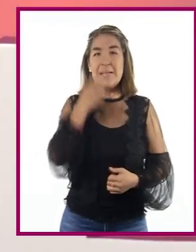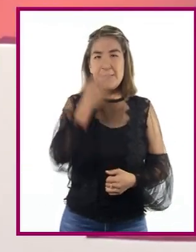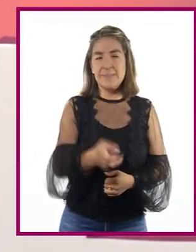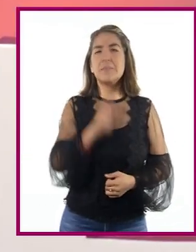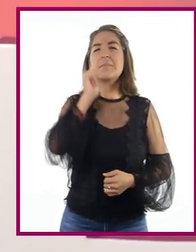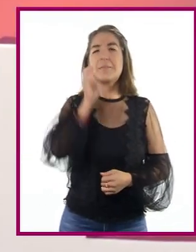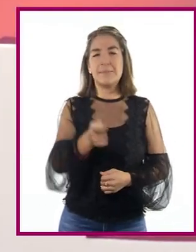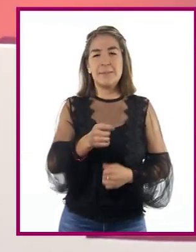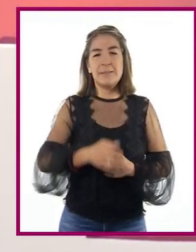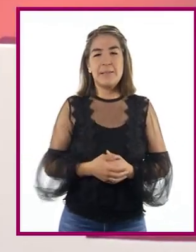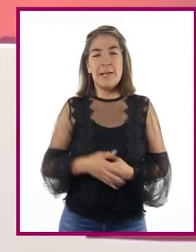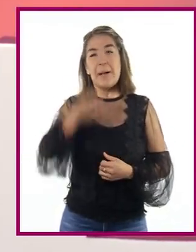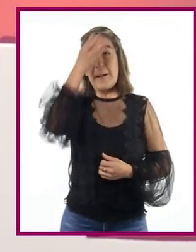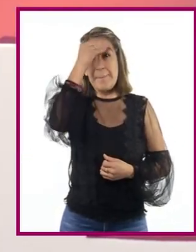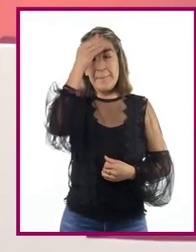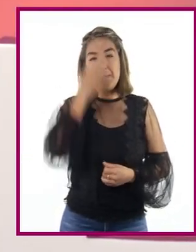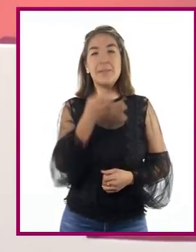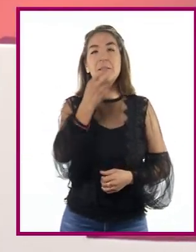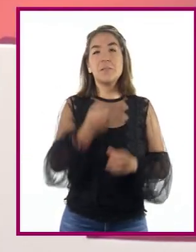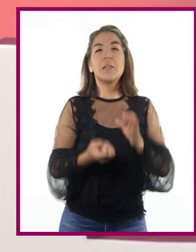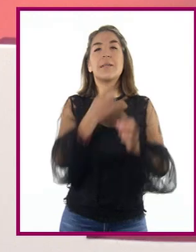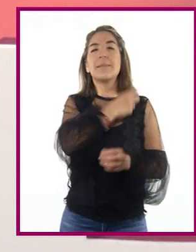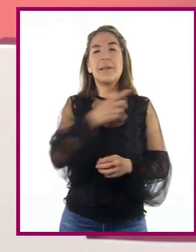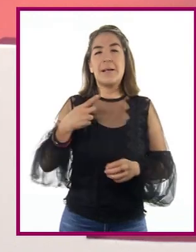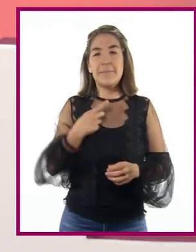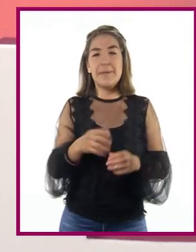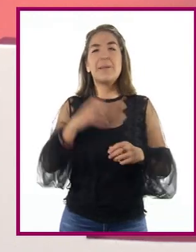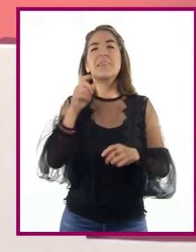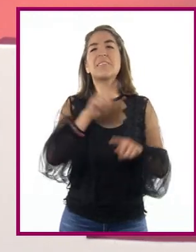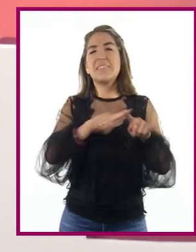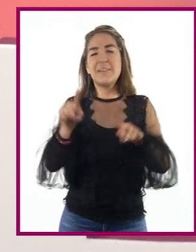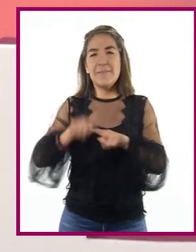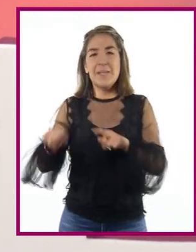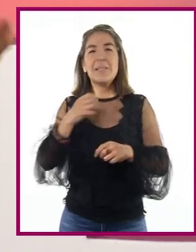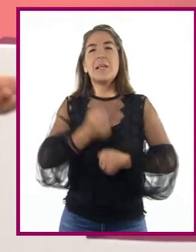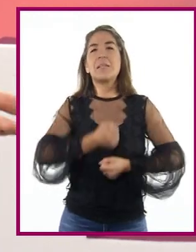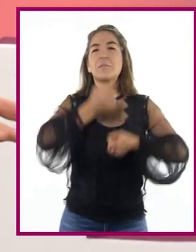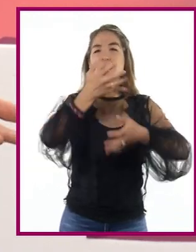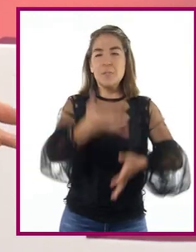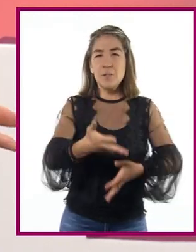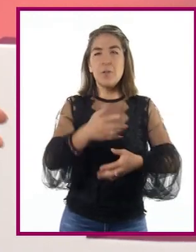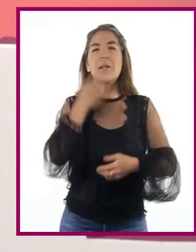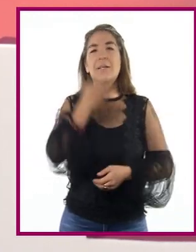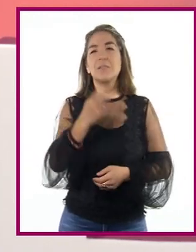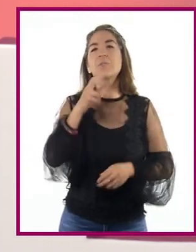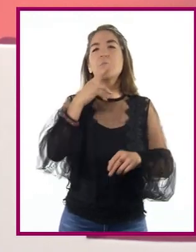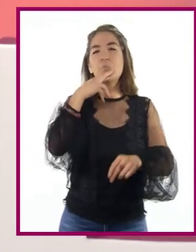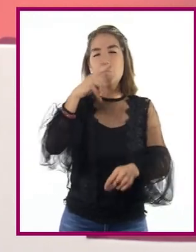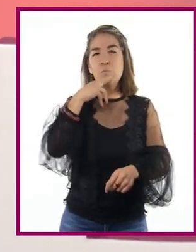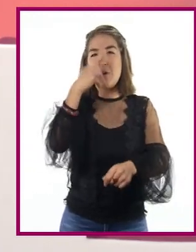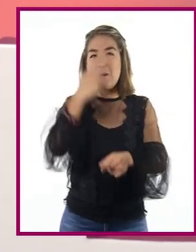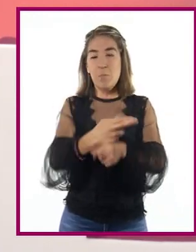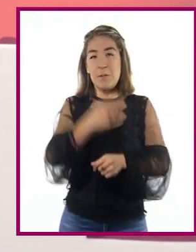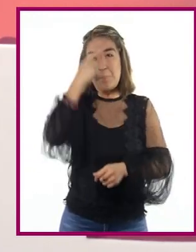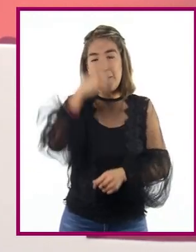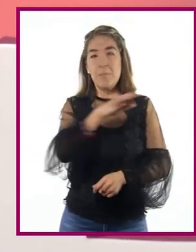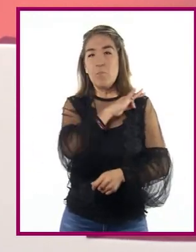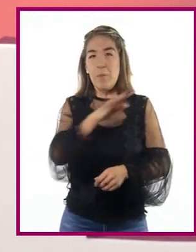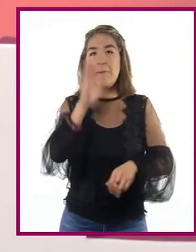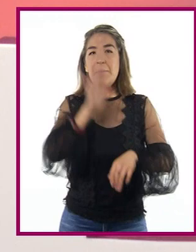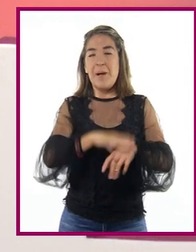nos referimos a aprender a tener distintas posibilidades expresivas en nuestro vocabulario que les